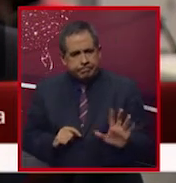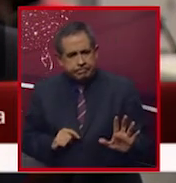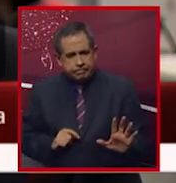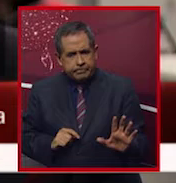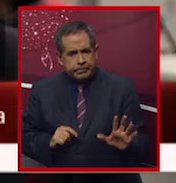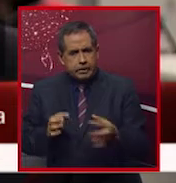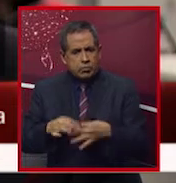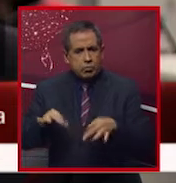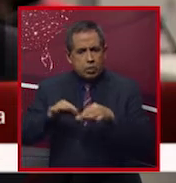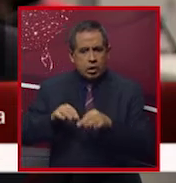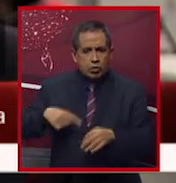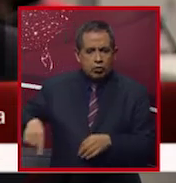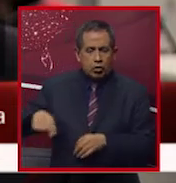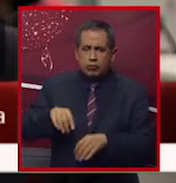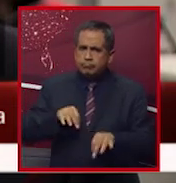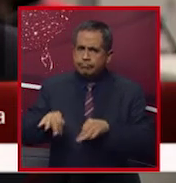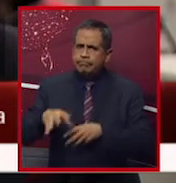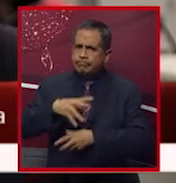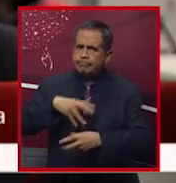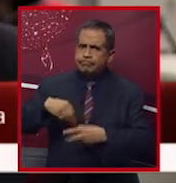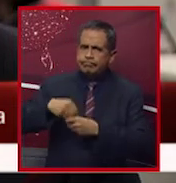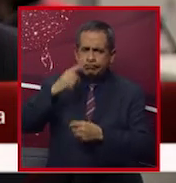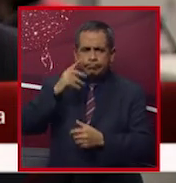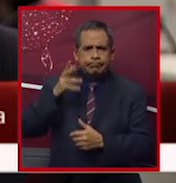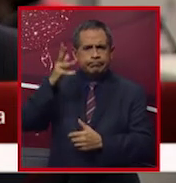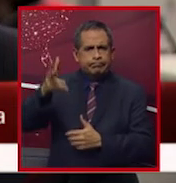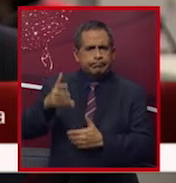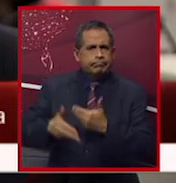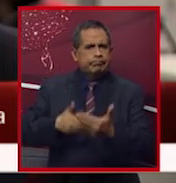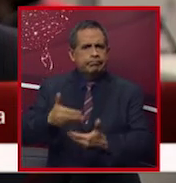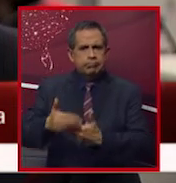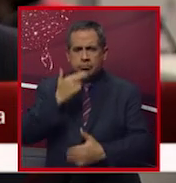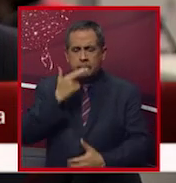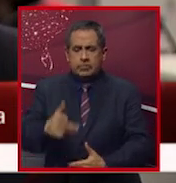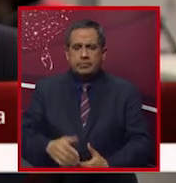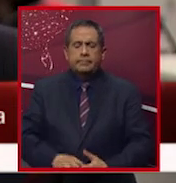do anything to alleviate the immigration crisis. Pues ahí